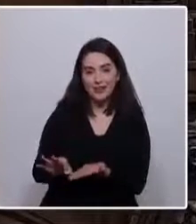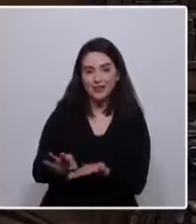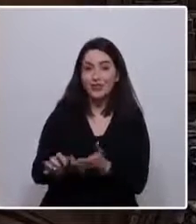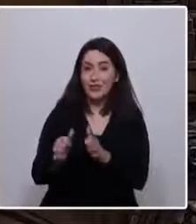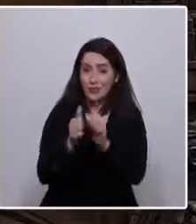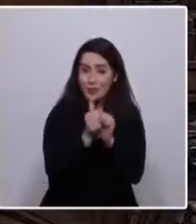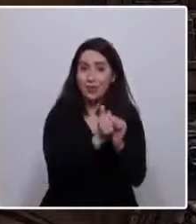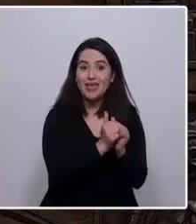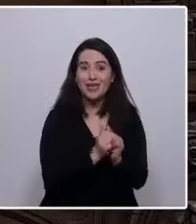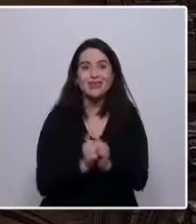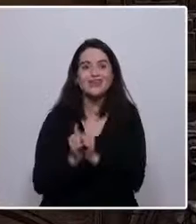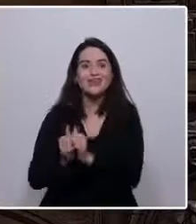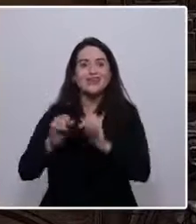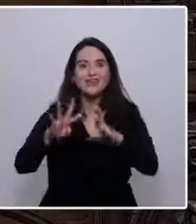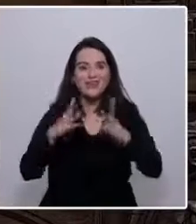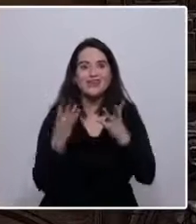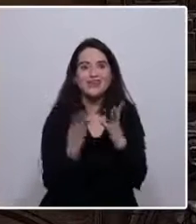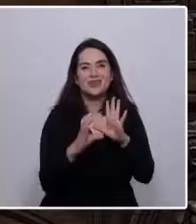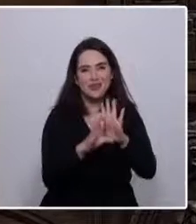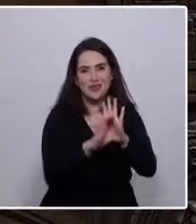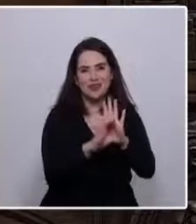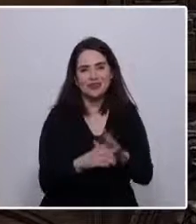convencionales constituyentes